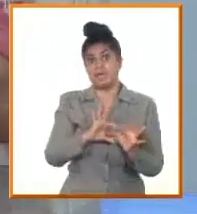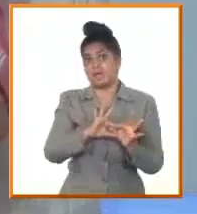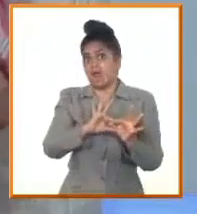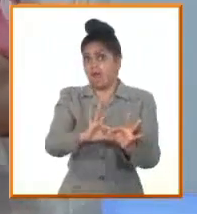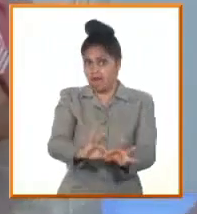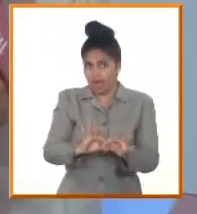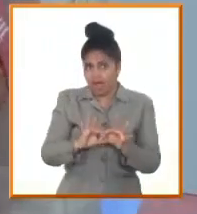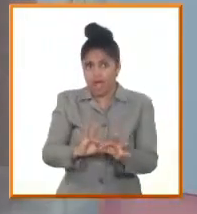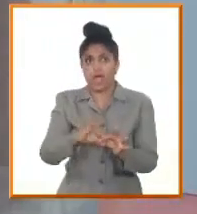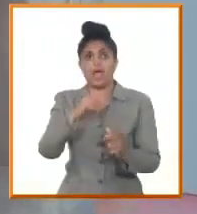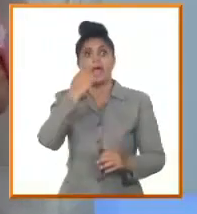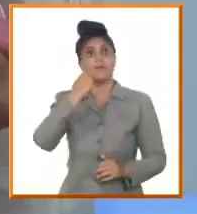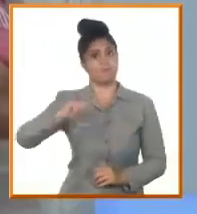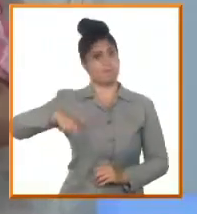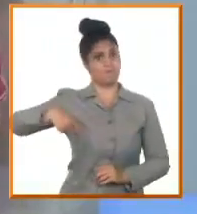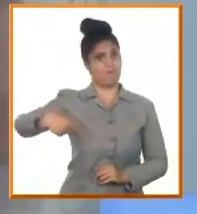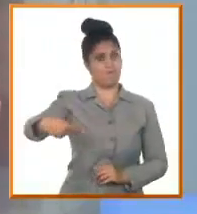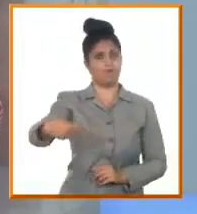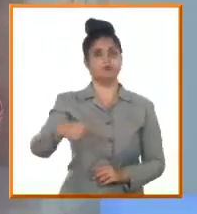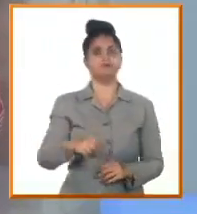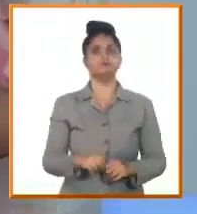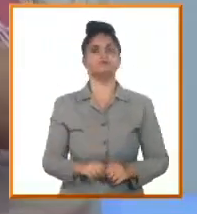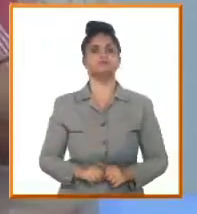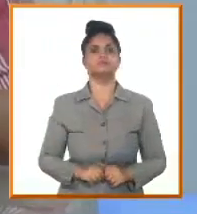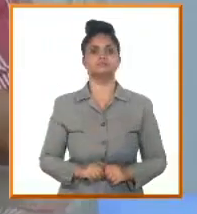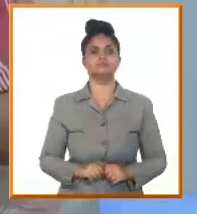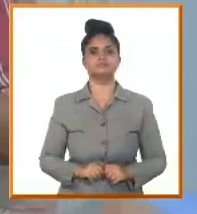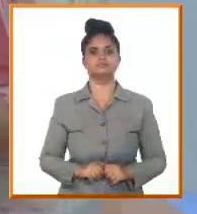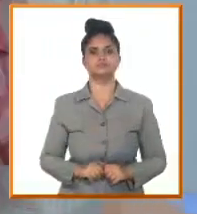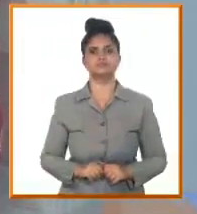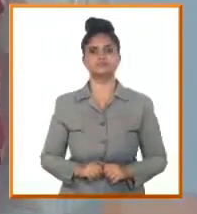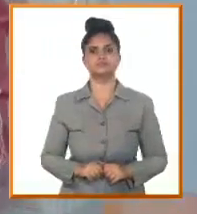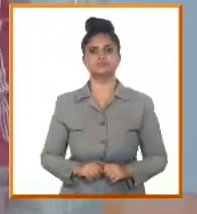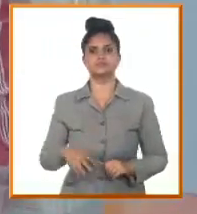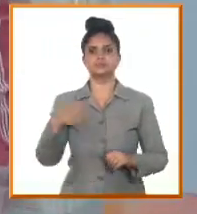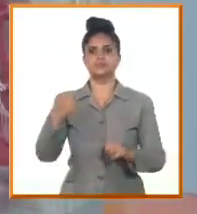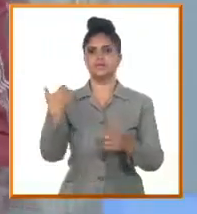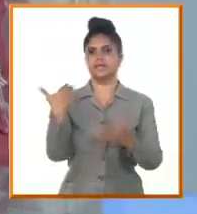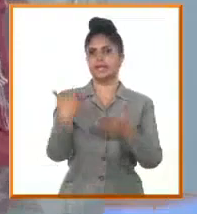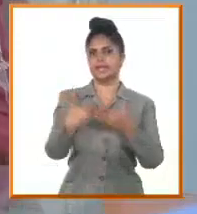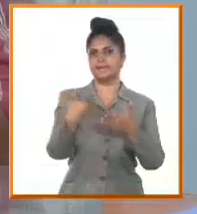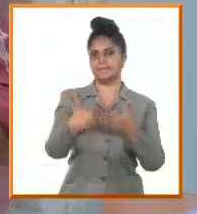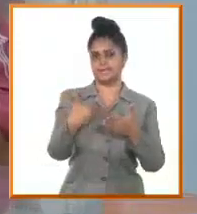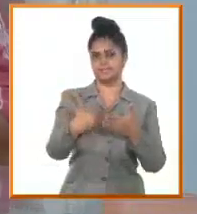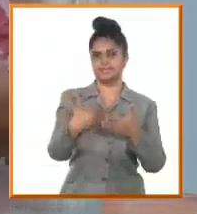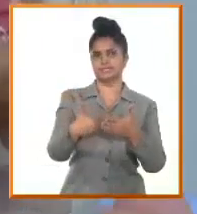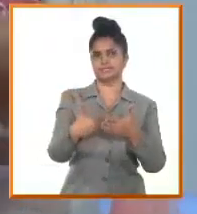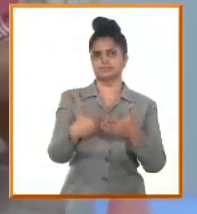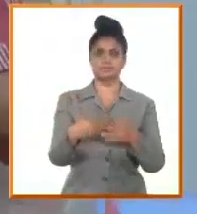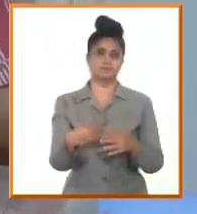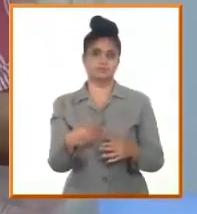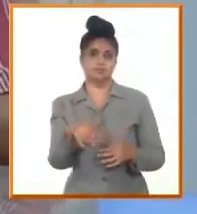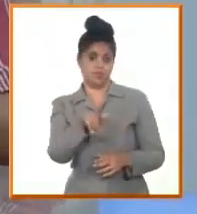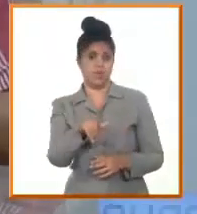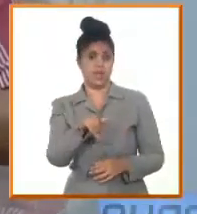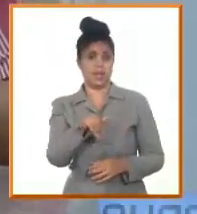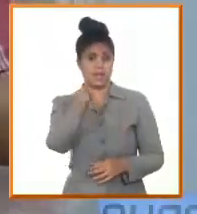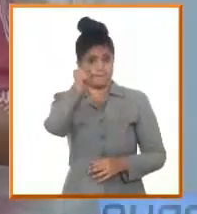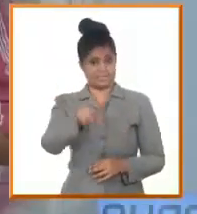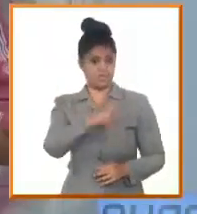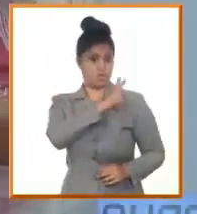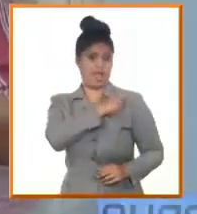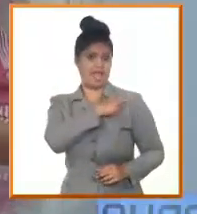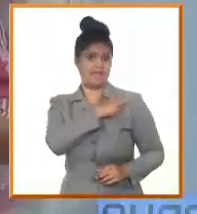debe hacer un círculo virtuoso para la empresa la empresa le decimos en la empresa el empresario tiene que ser empresario